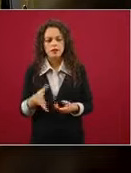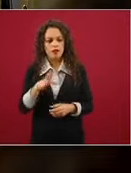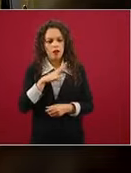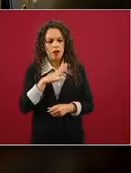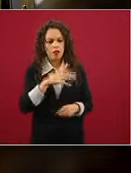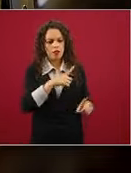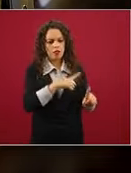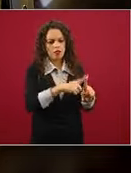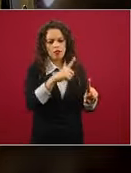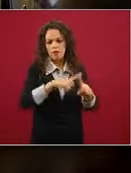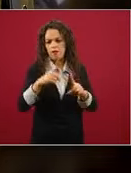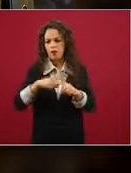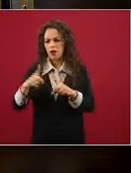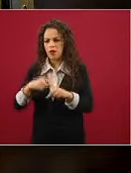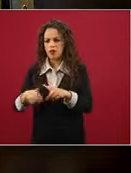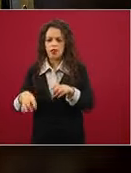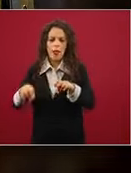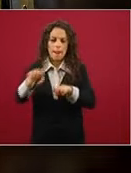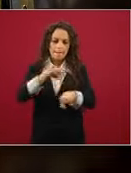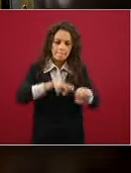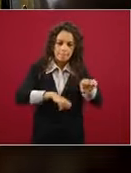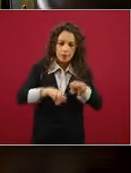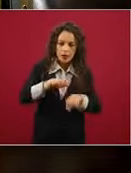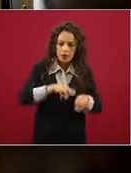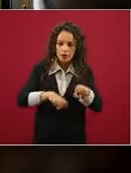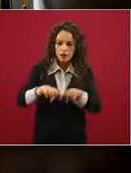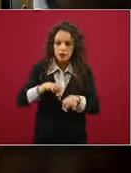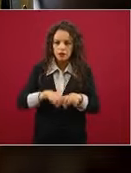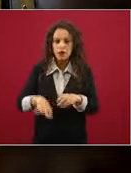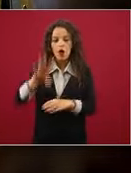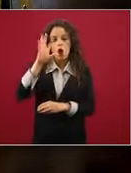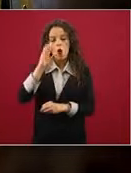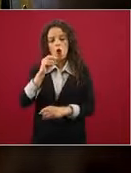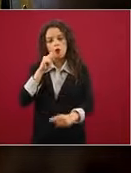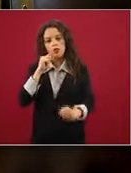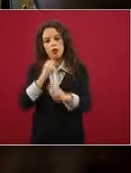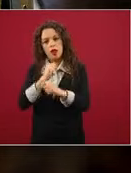empresas como líneas de autobuses